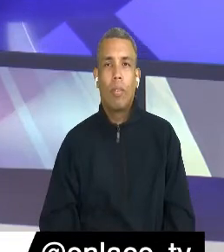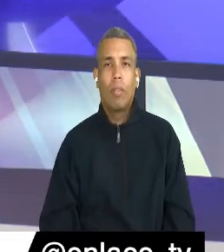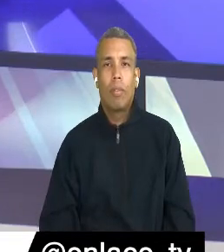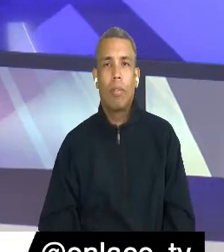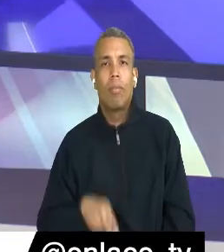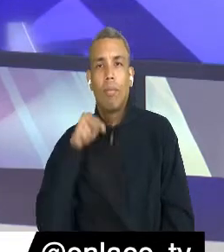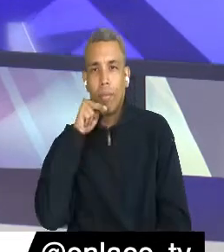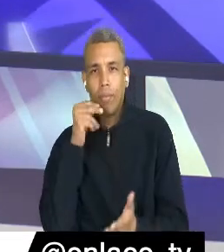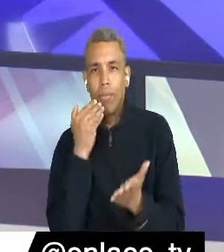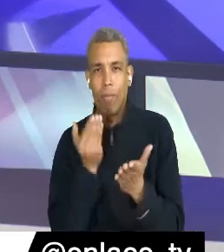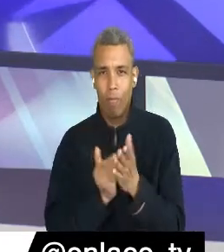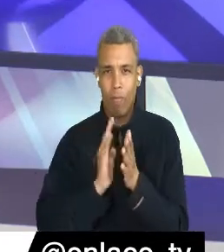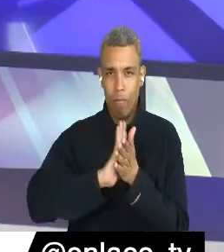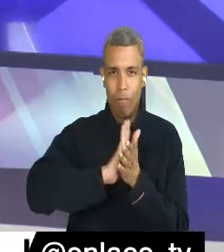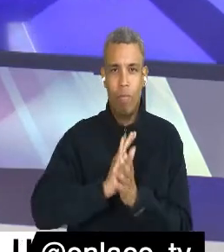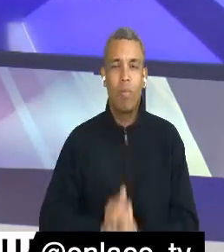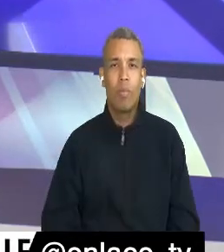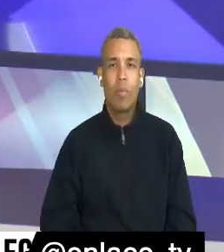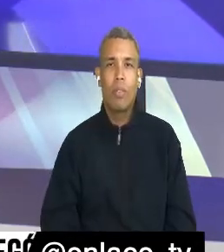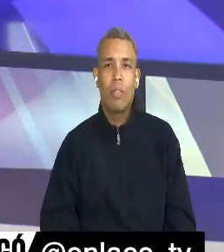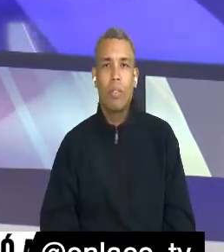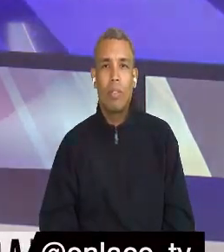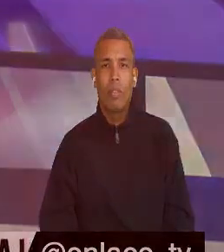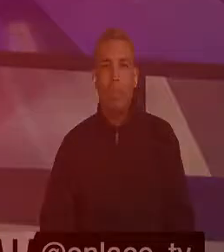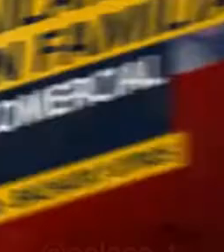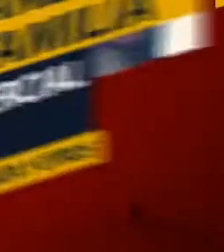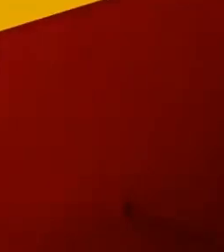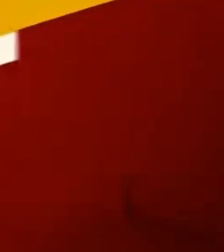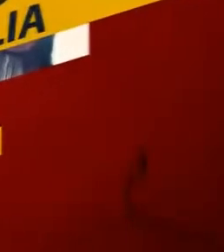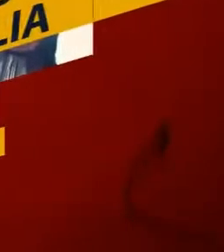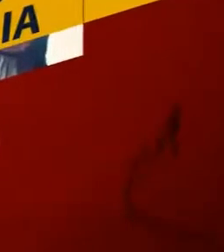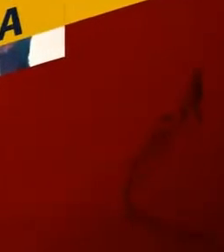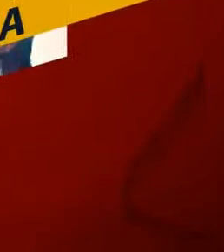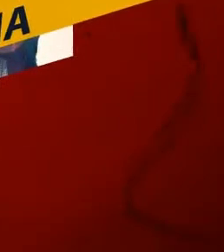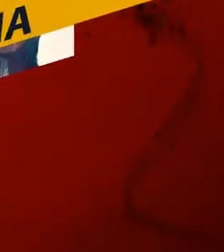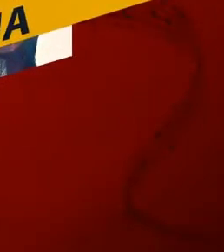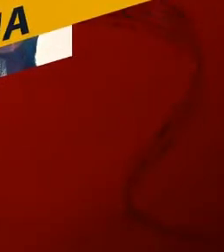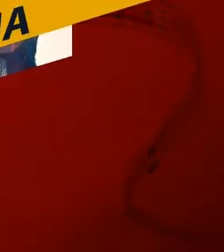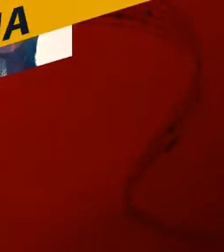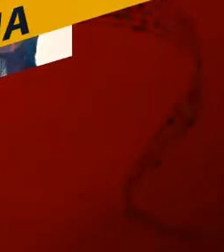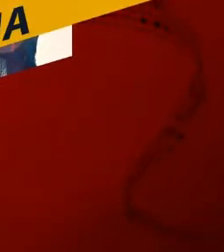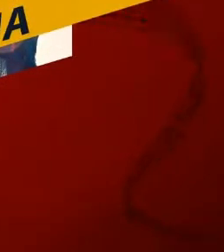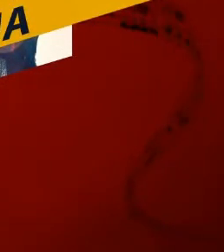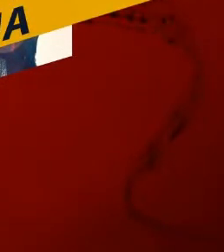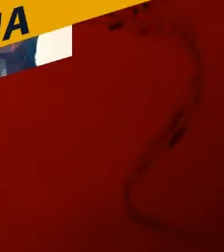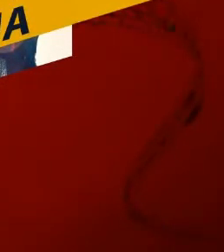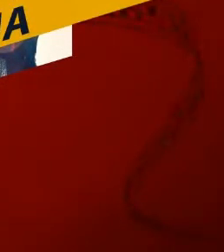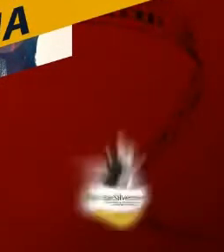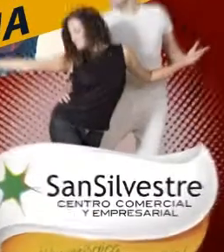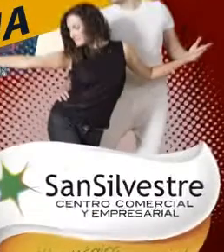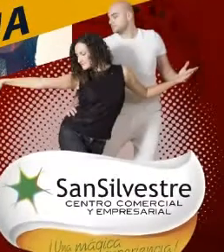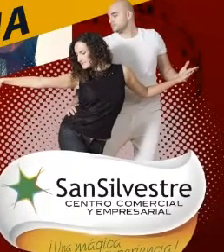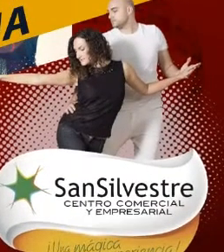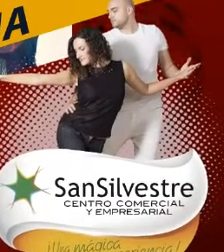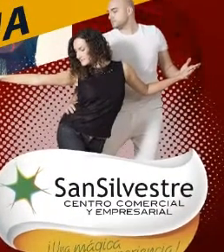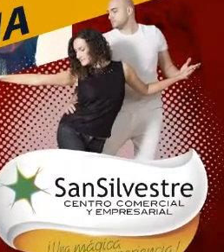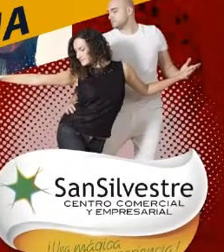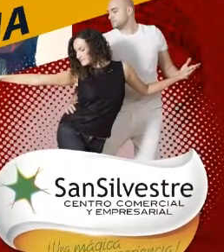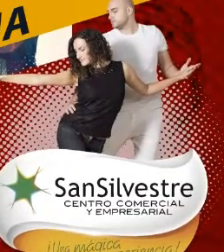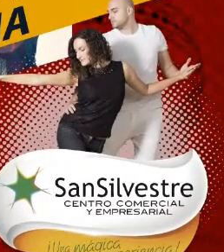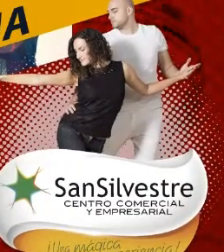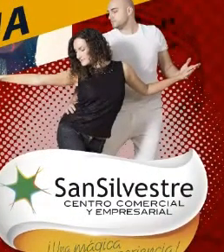Neila, gracias por la información. Disfrute todos los martes de bailes latinos que le ofrece el Centro Comercial San Silvestre de 6:30 a 8 de la noche.